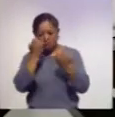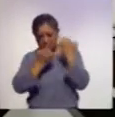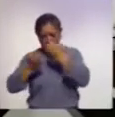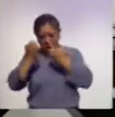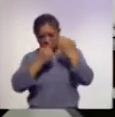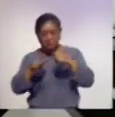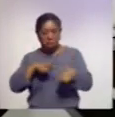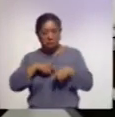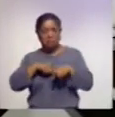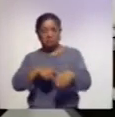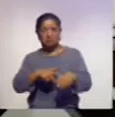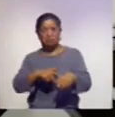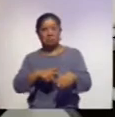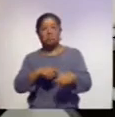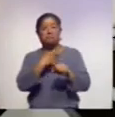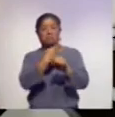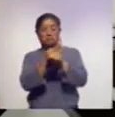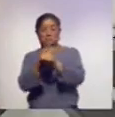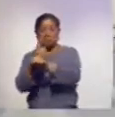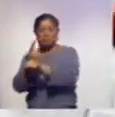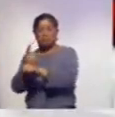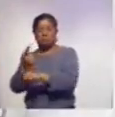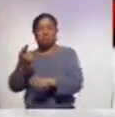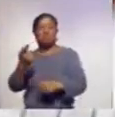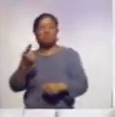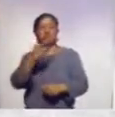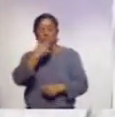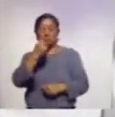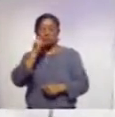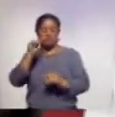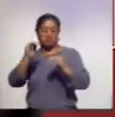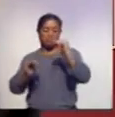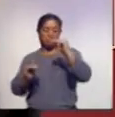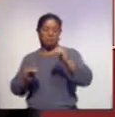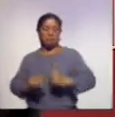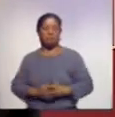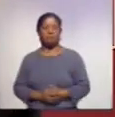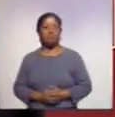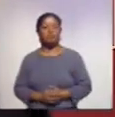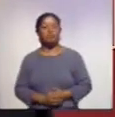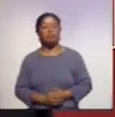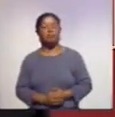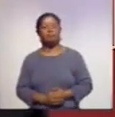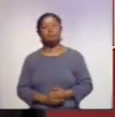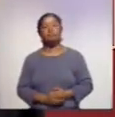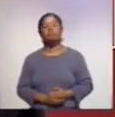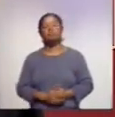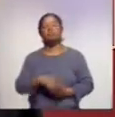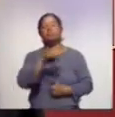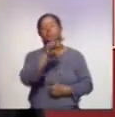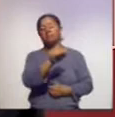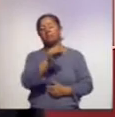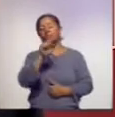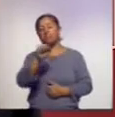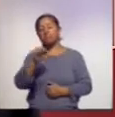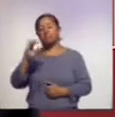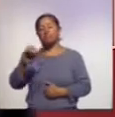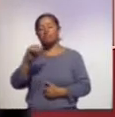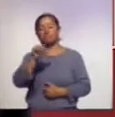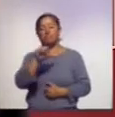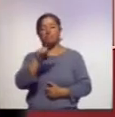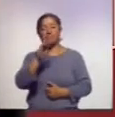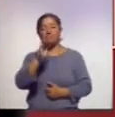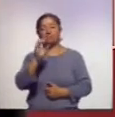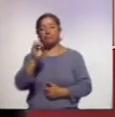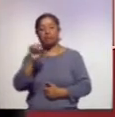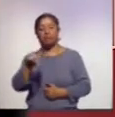de continuar con las alertas de violencia de género. El secretario de Seguridad y Protección Ciudadana, Alfonso Durazo, admitió